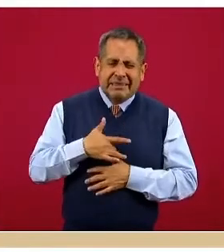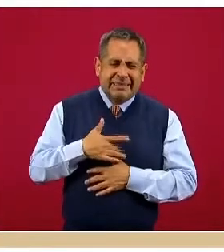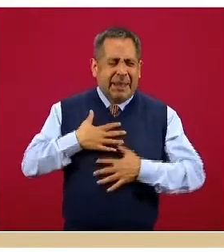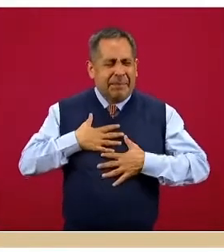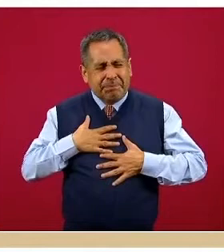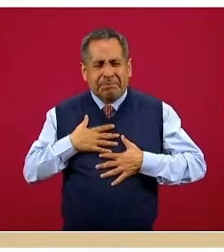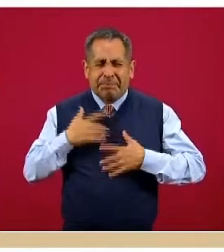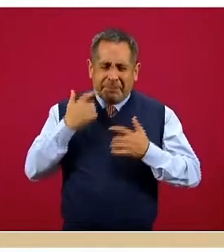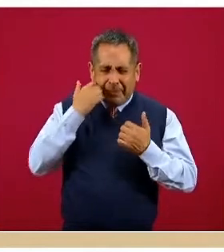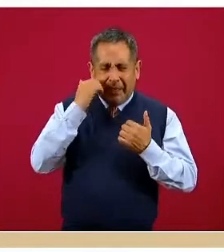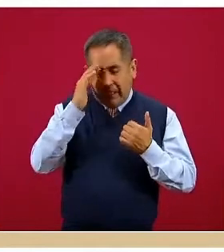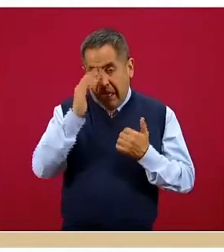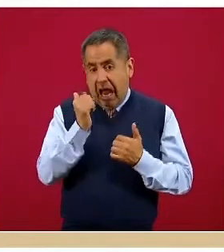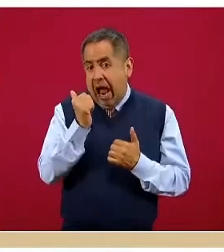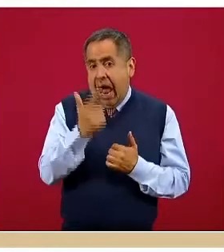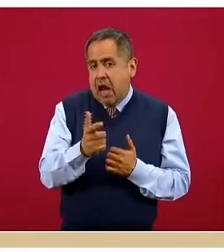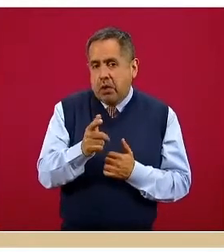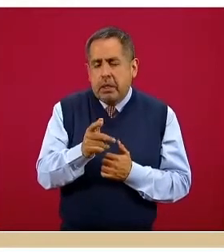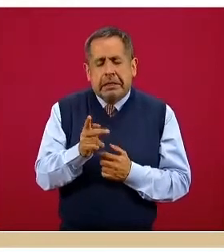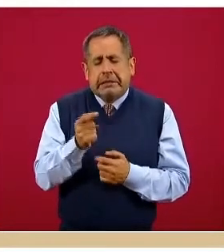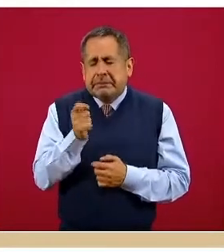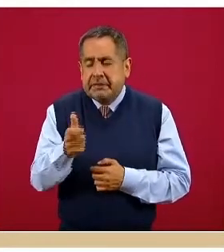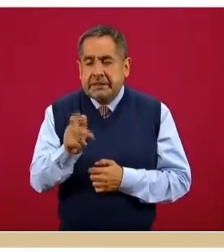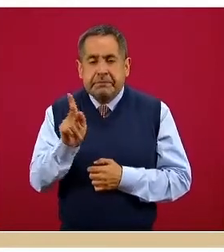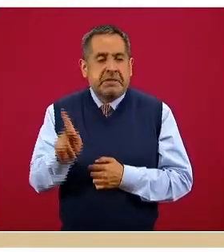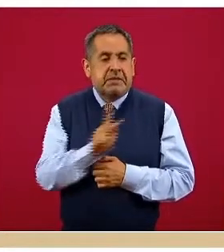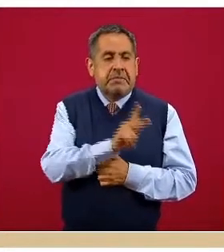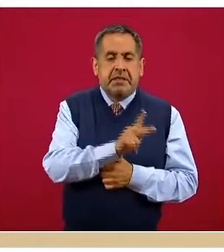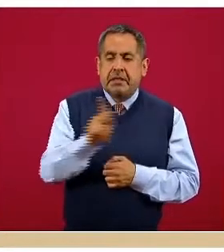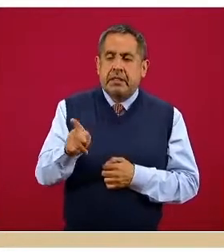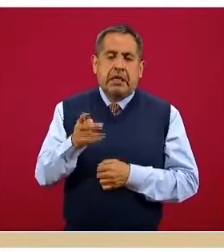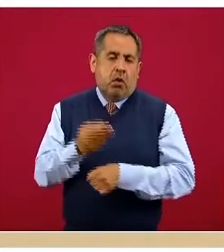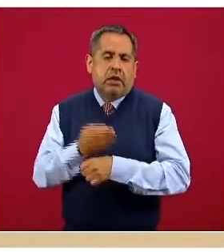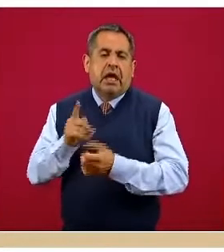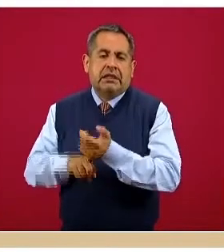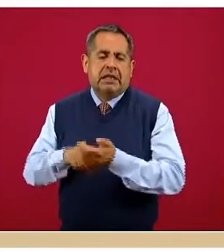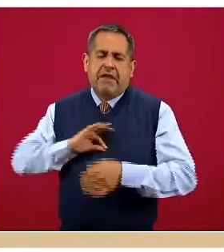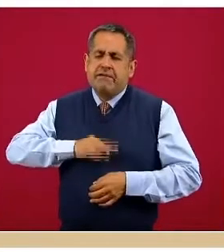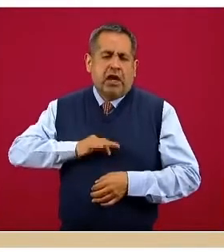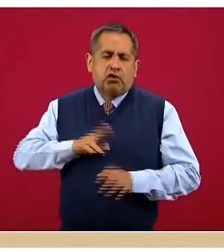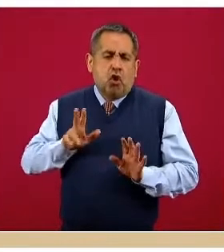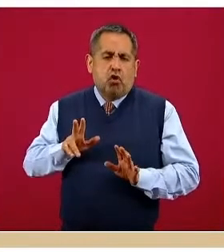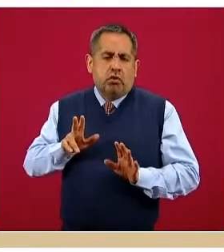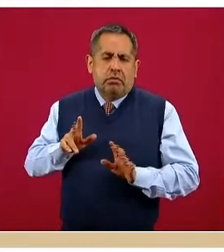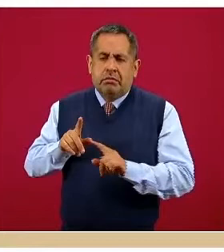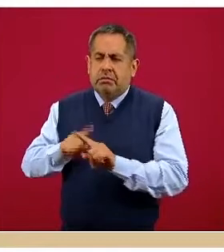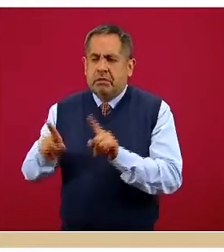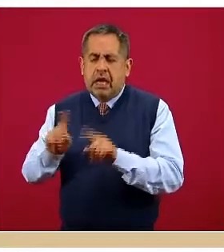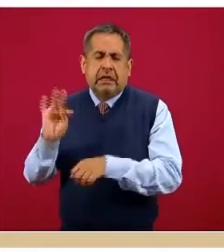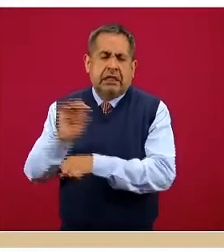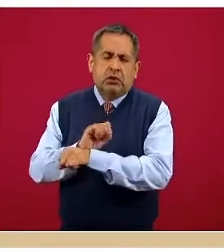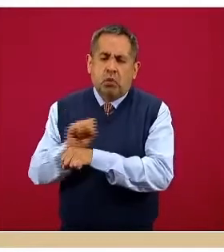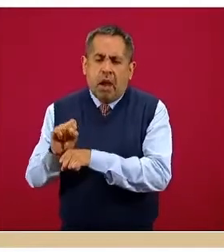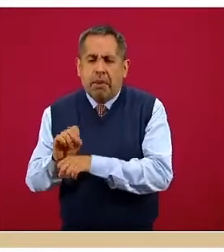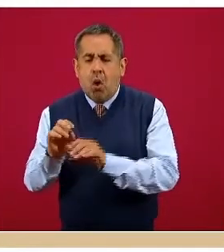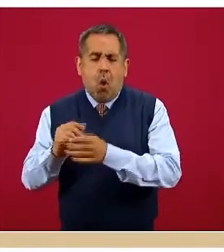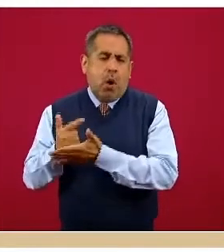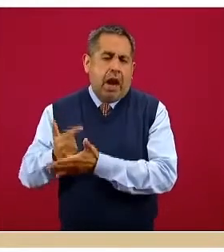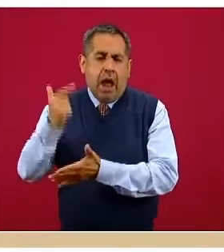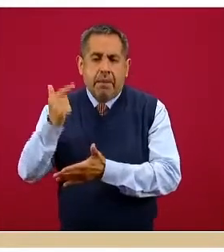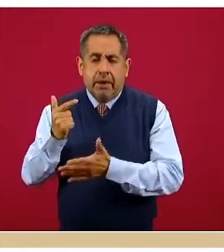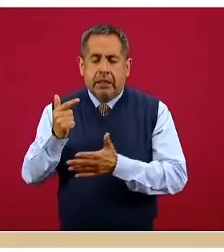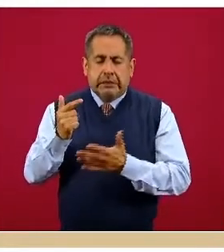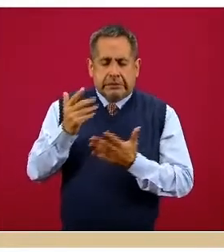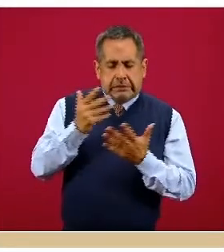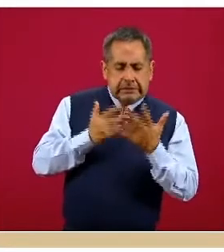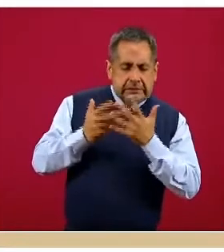y síntomas compatibles con una infección respiratoria aguda, que puede ser leve o puede ser grave, y